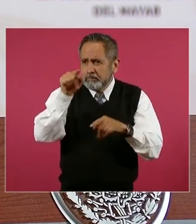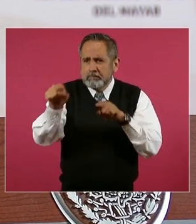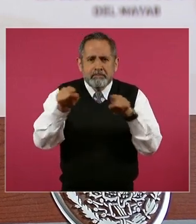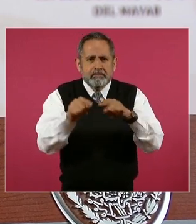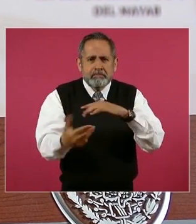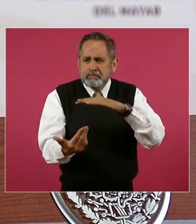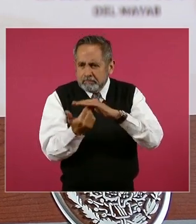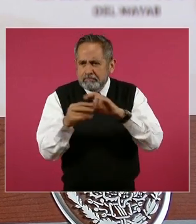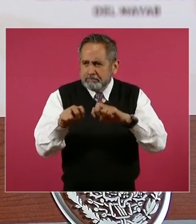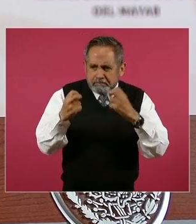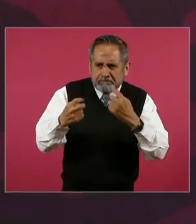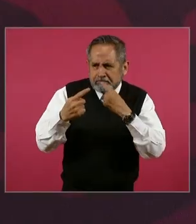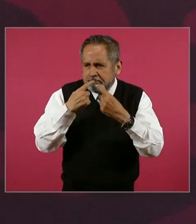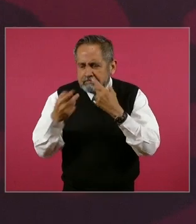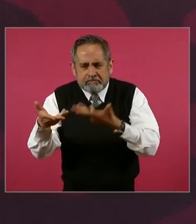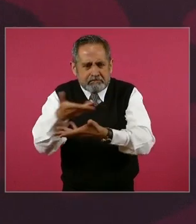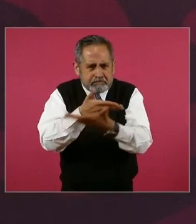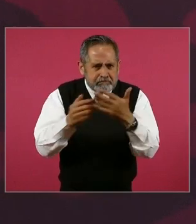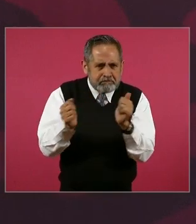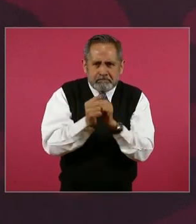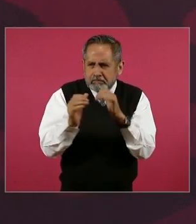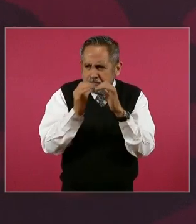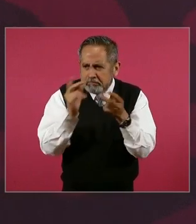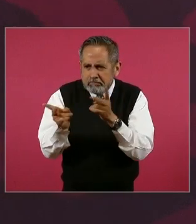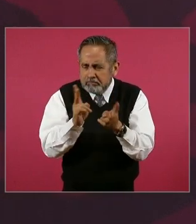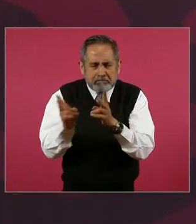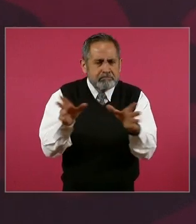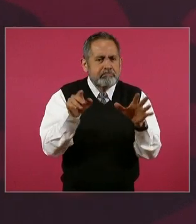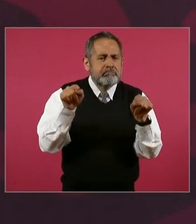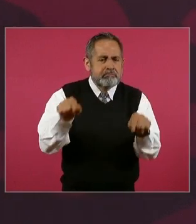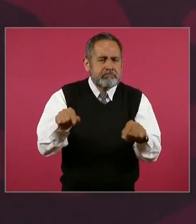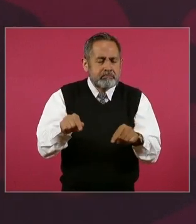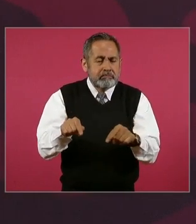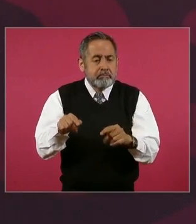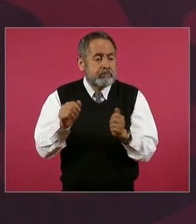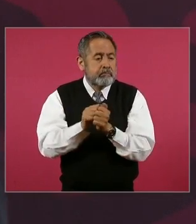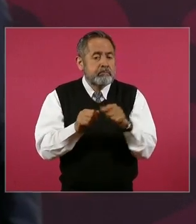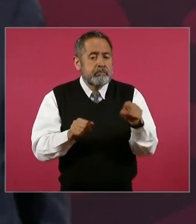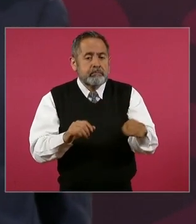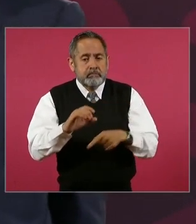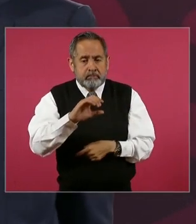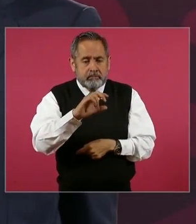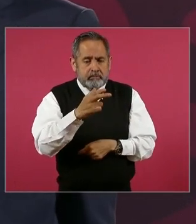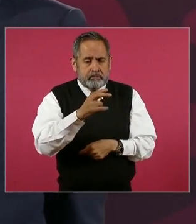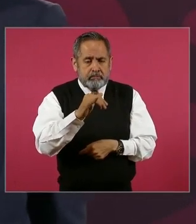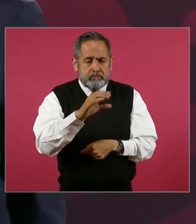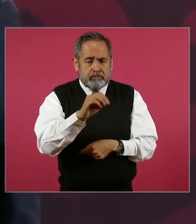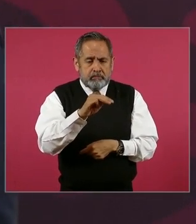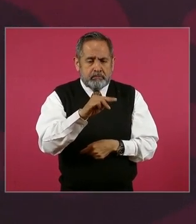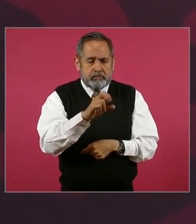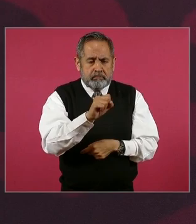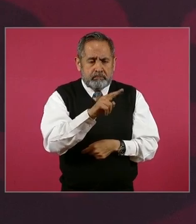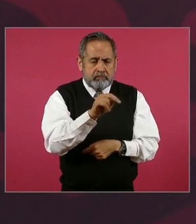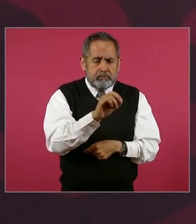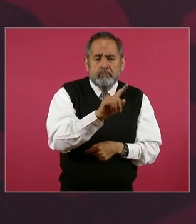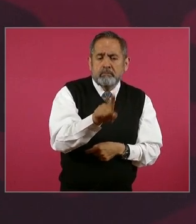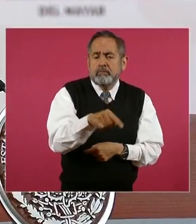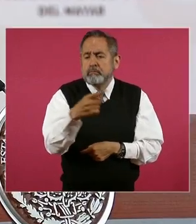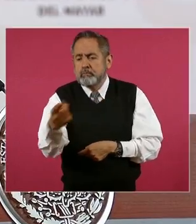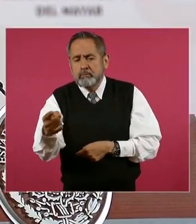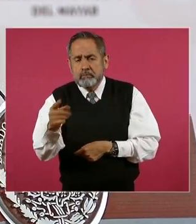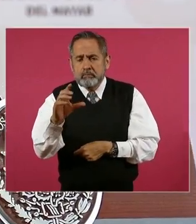una mesa de diálogo entre chicom muselo